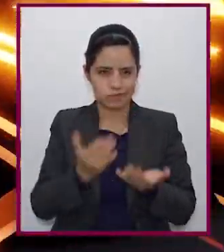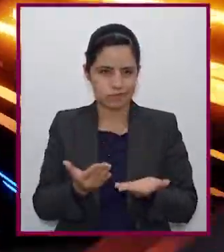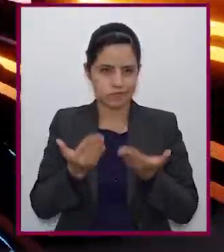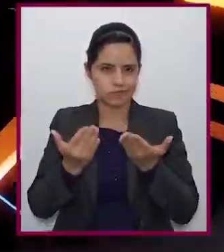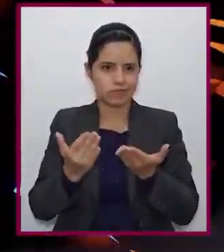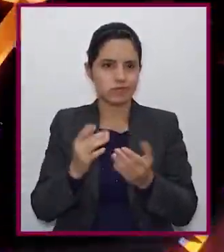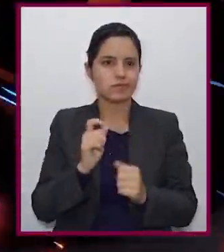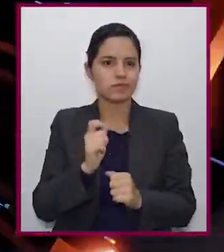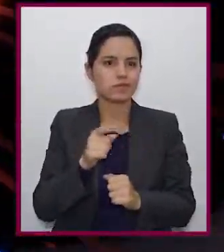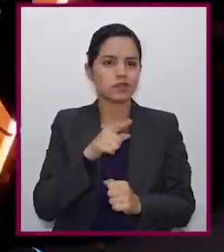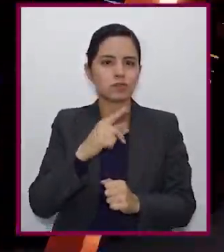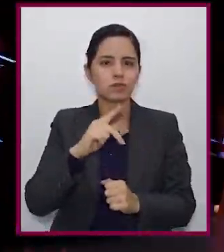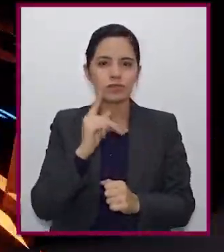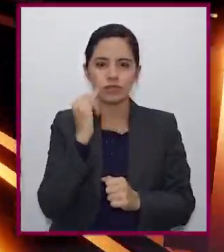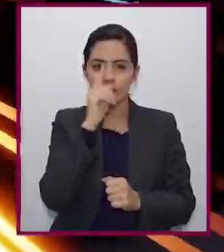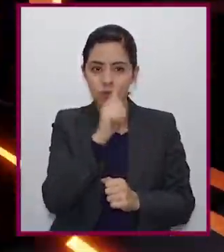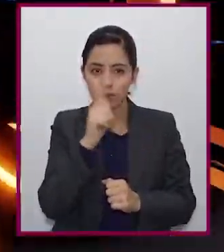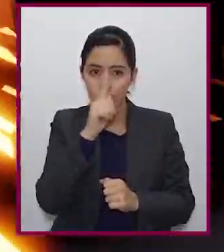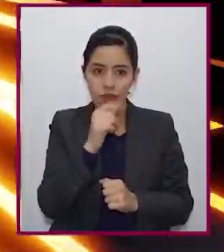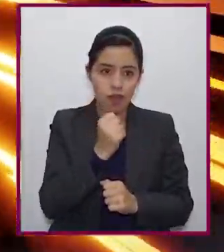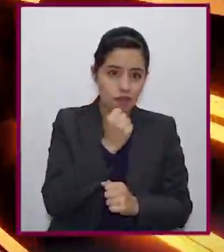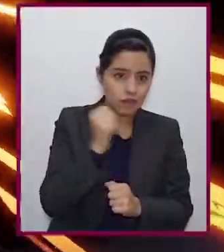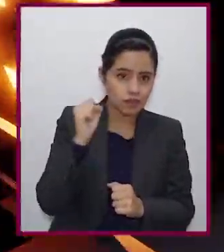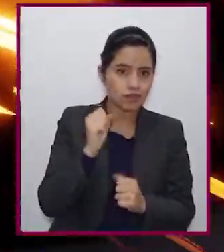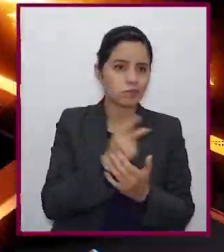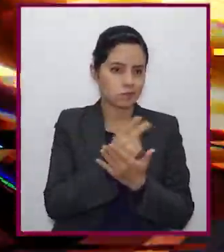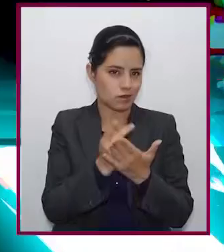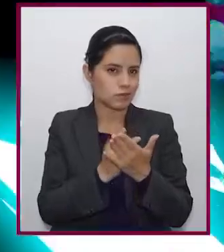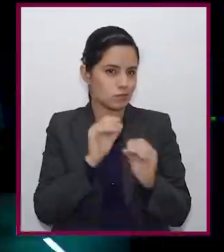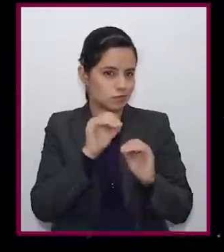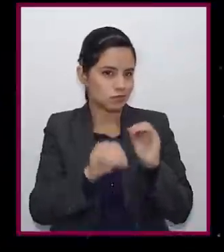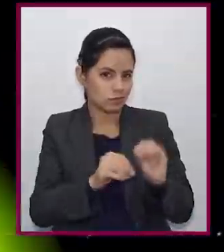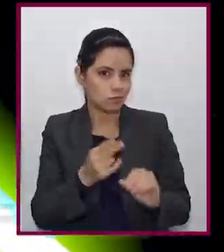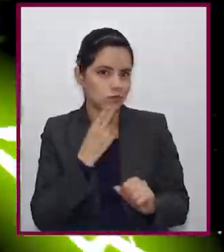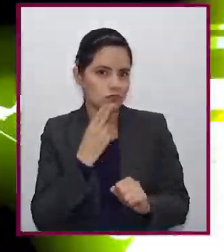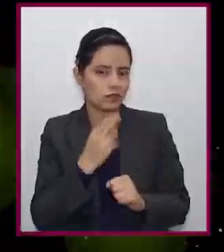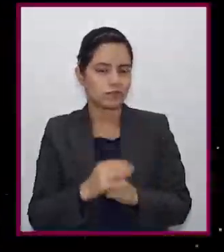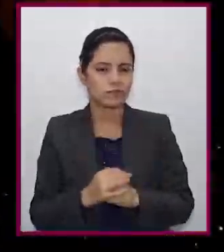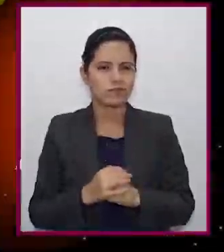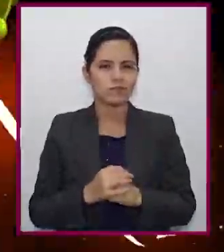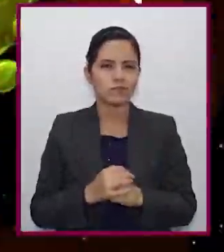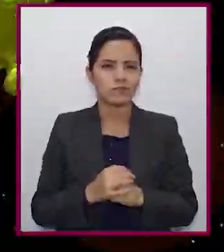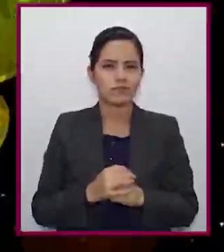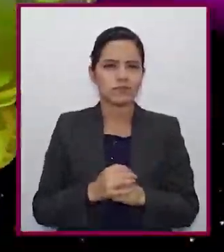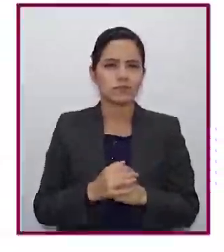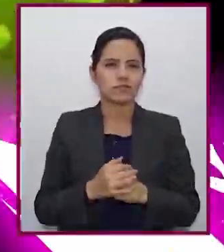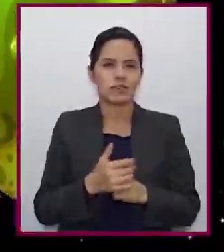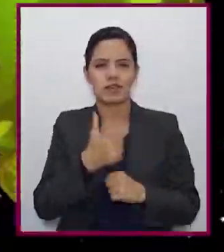que relacionan las habilidades lingüísticas con las de la programación?